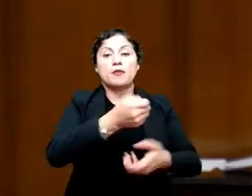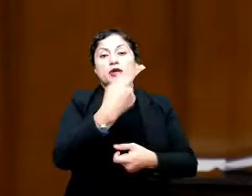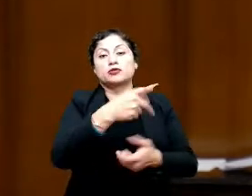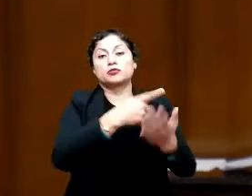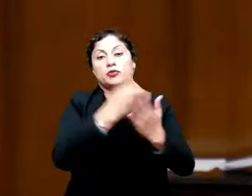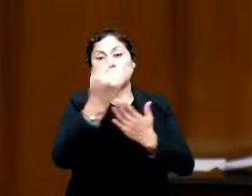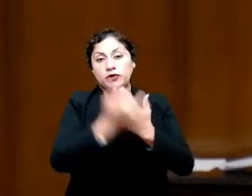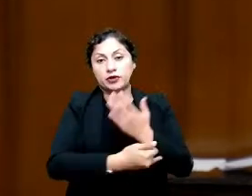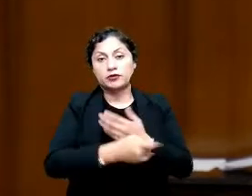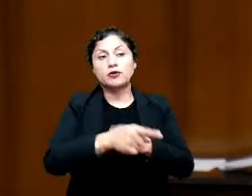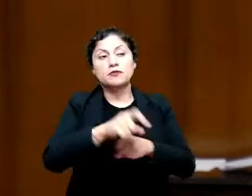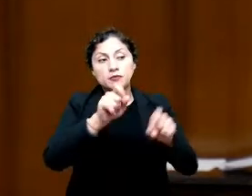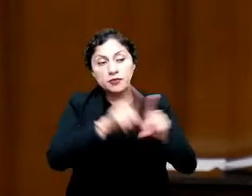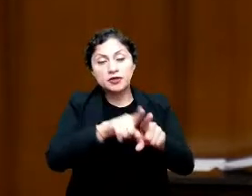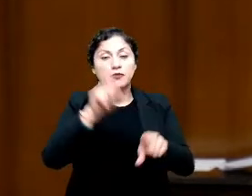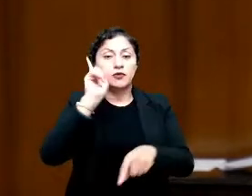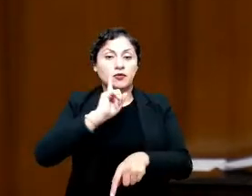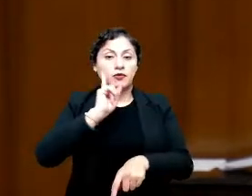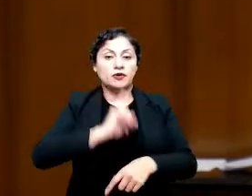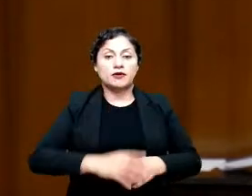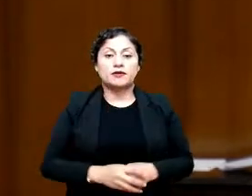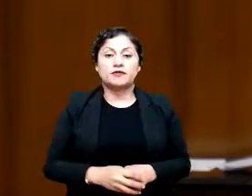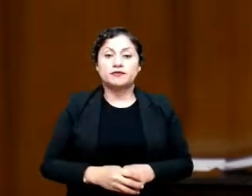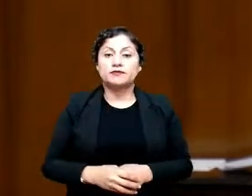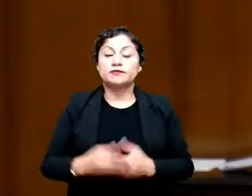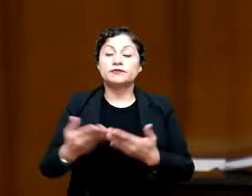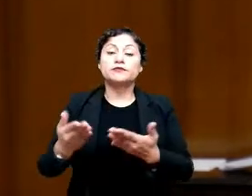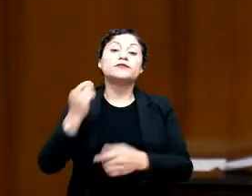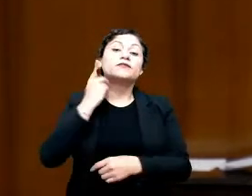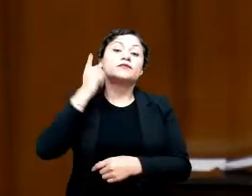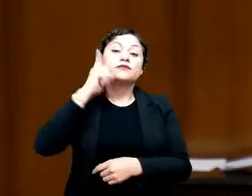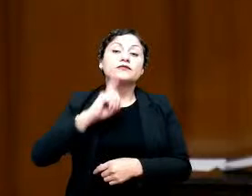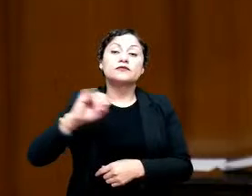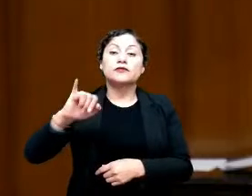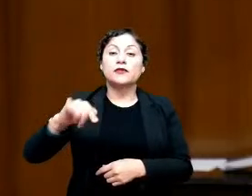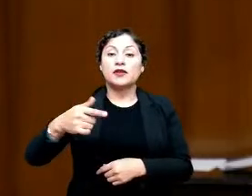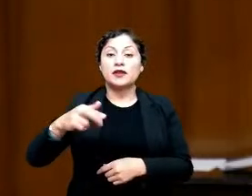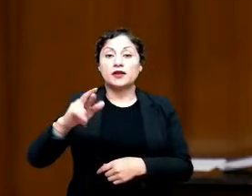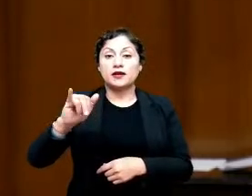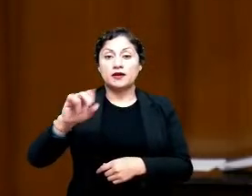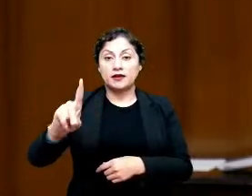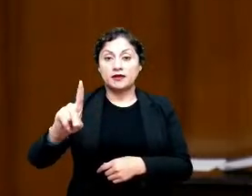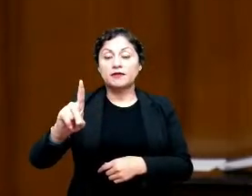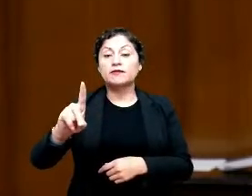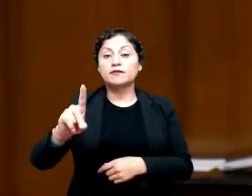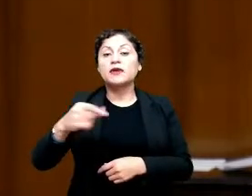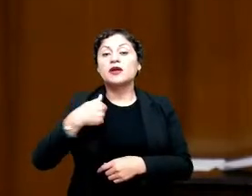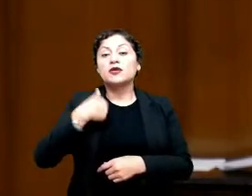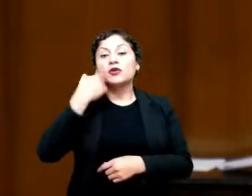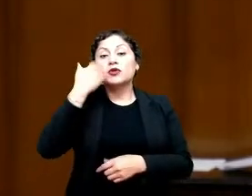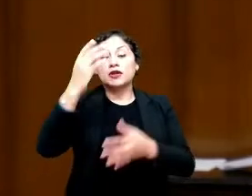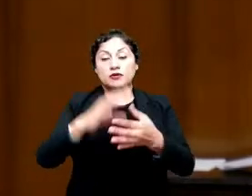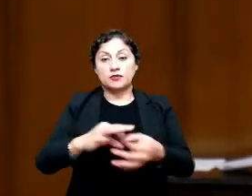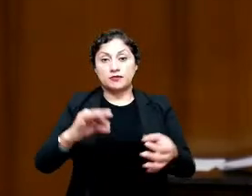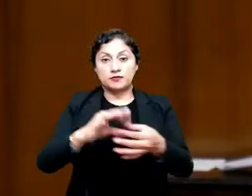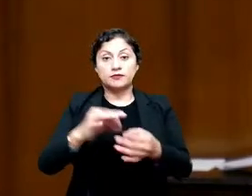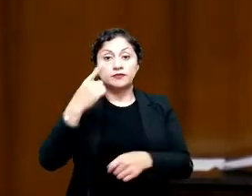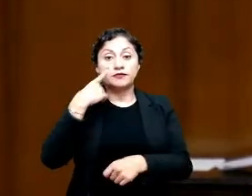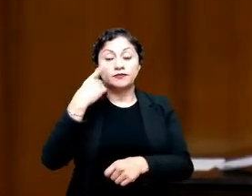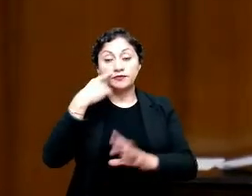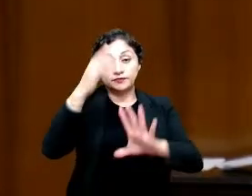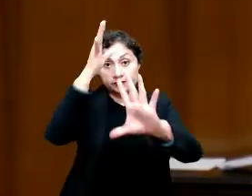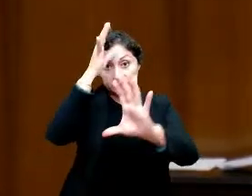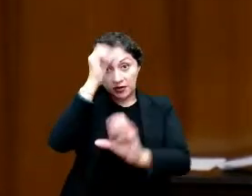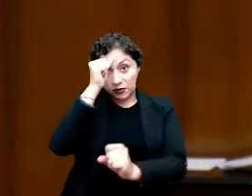mujeres. A la diputada Ingrid Crospan-Chemeleski le quiero decir, el convenio con el